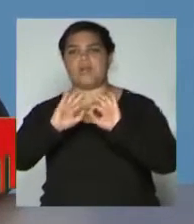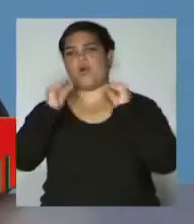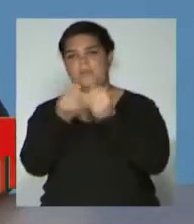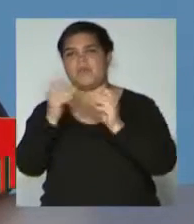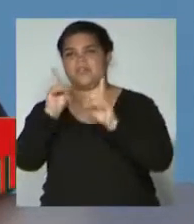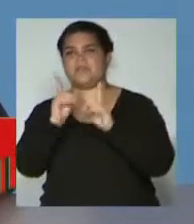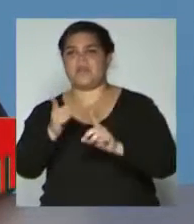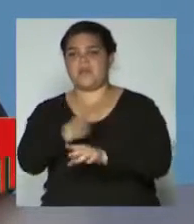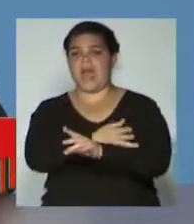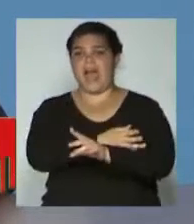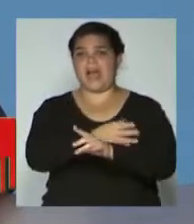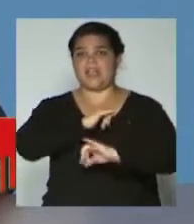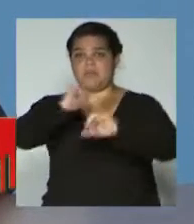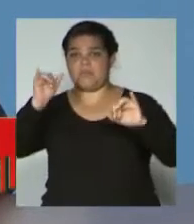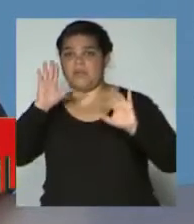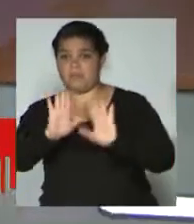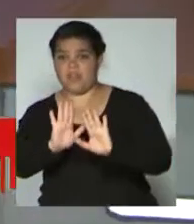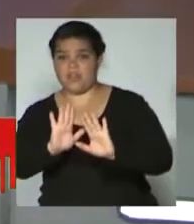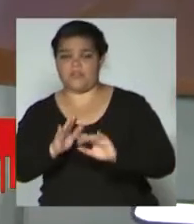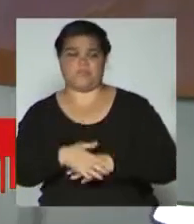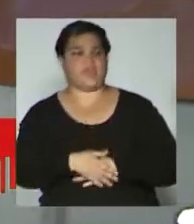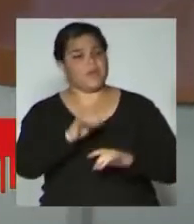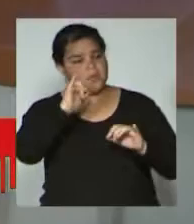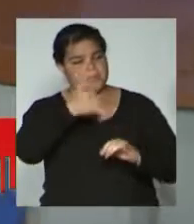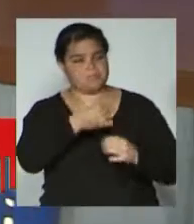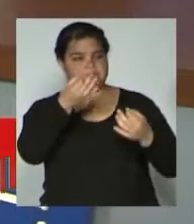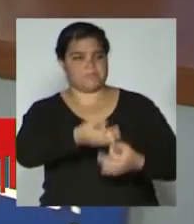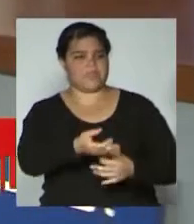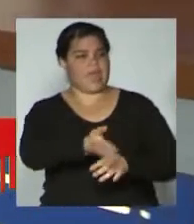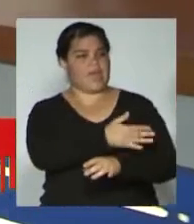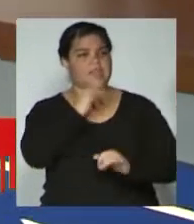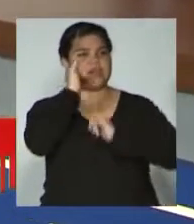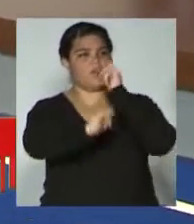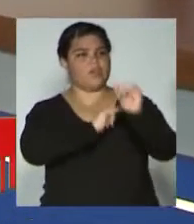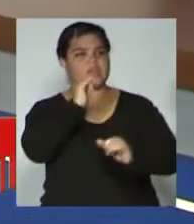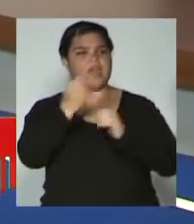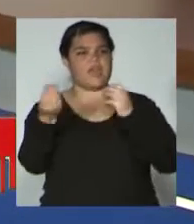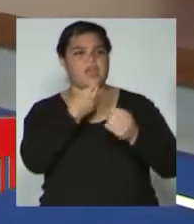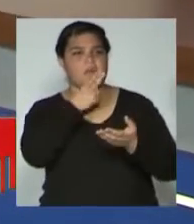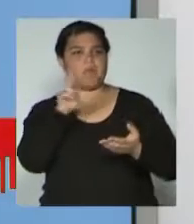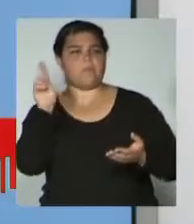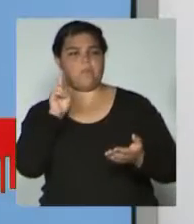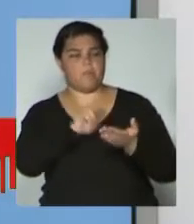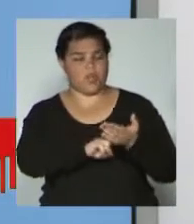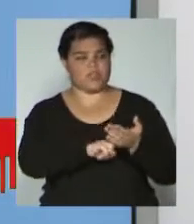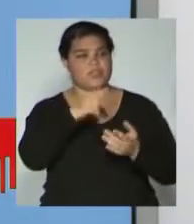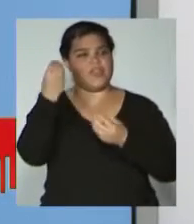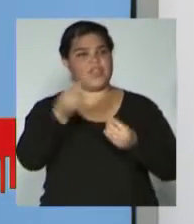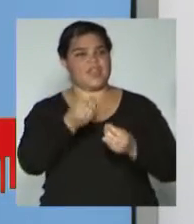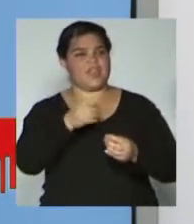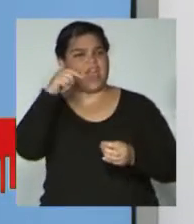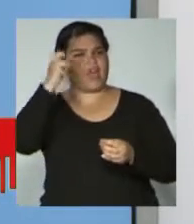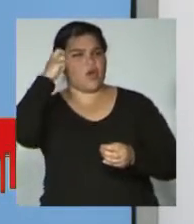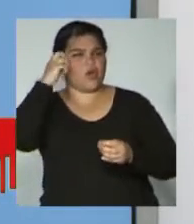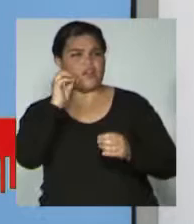de que comience la veda electoral. Muy bien, lo esperamos entonces. Al principio de la charla nombrabas el tema tributario, ¿no?, de impuestos. Y hace poco se discutió mucho en el Congreso de la